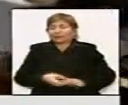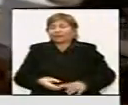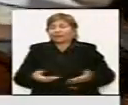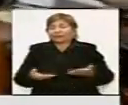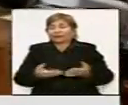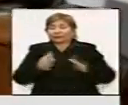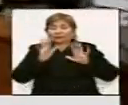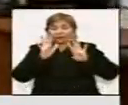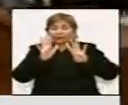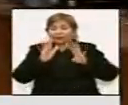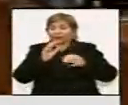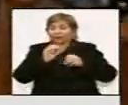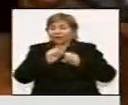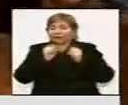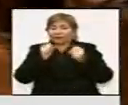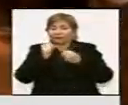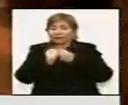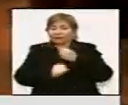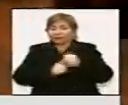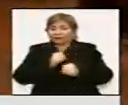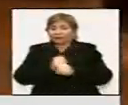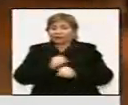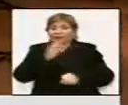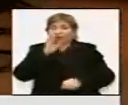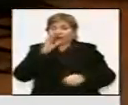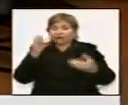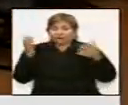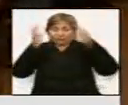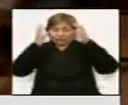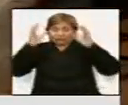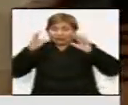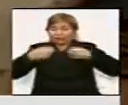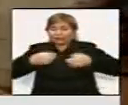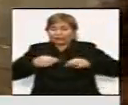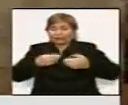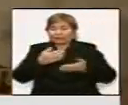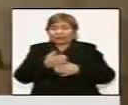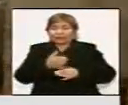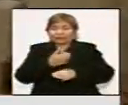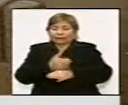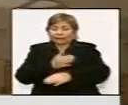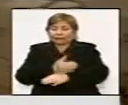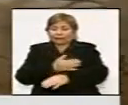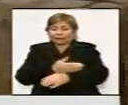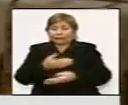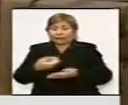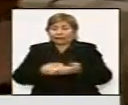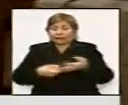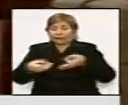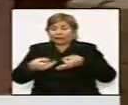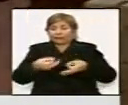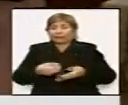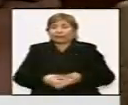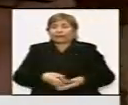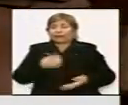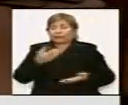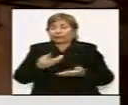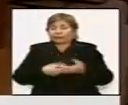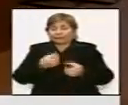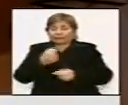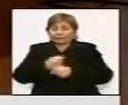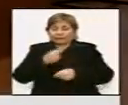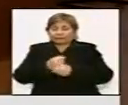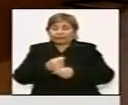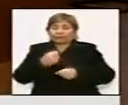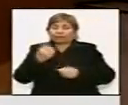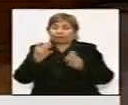esos 9 años se ha logrado la negociación de 4 convenios colectivos que permitieron mejorar la situación remunerativa y las condiciones de trabajo